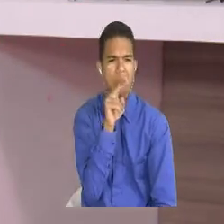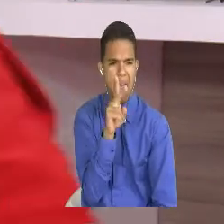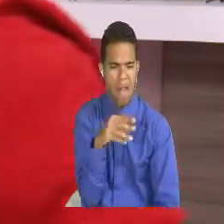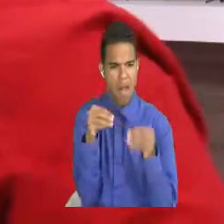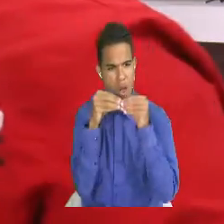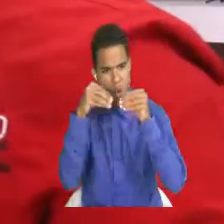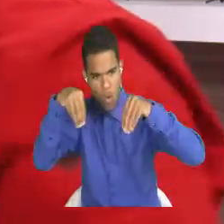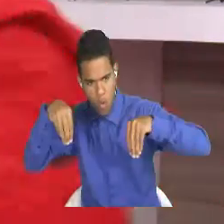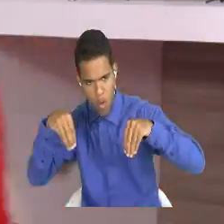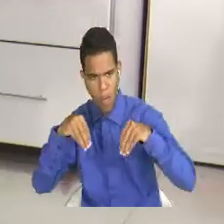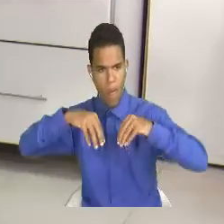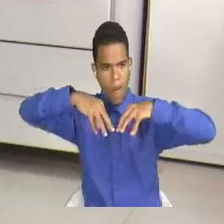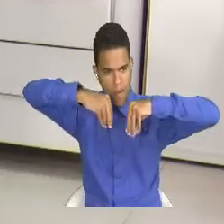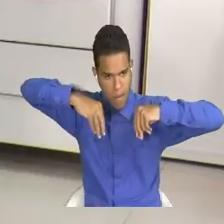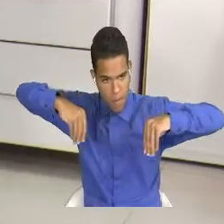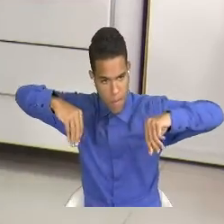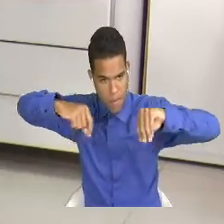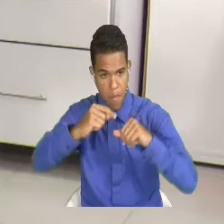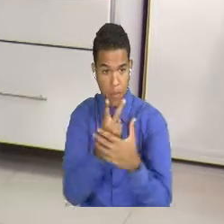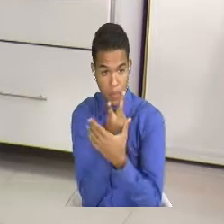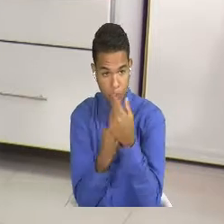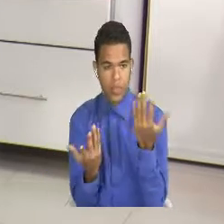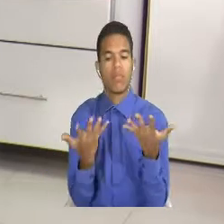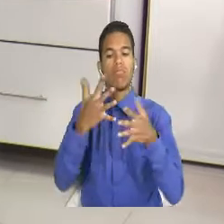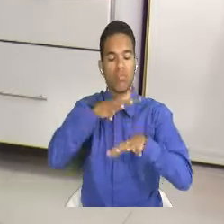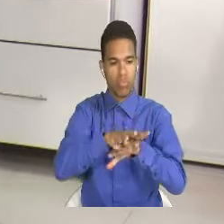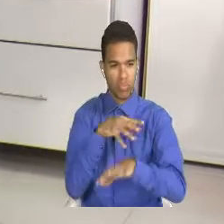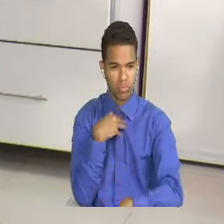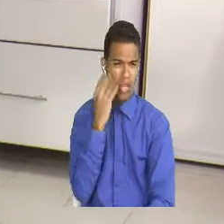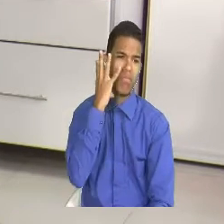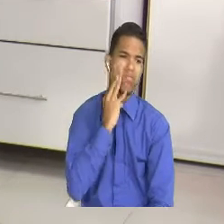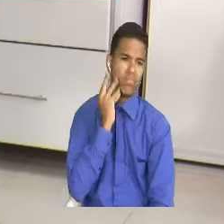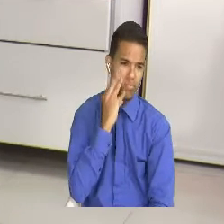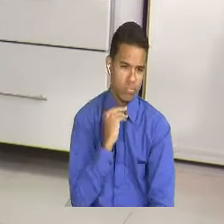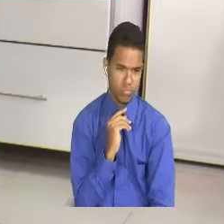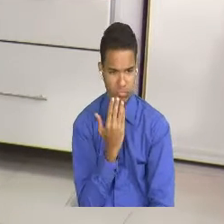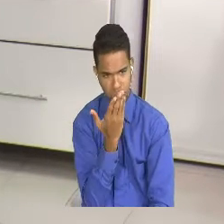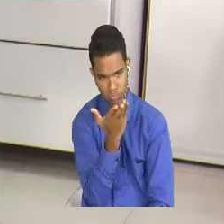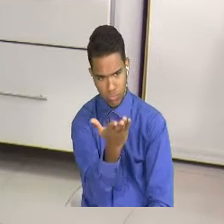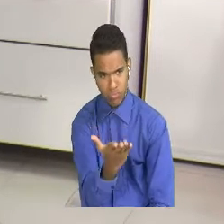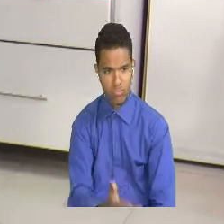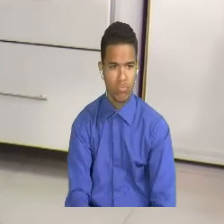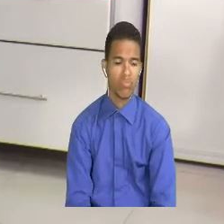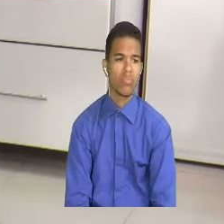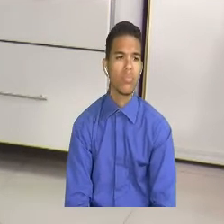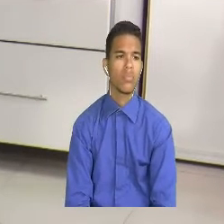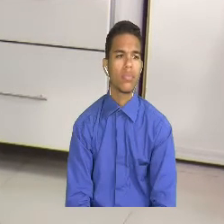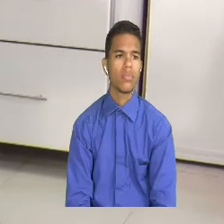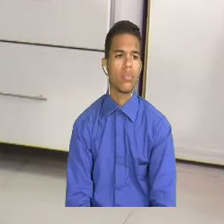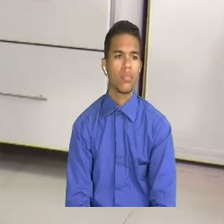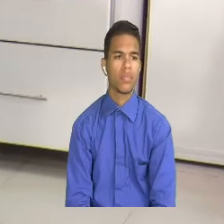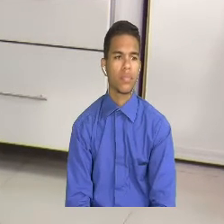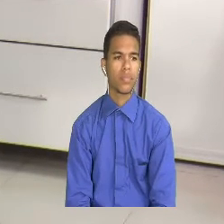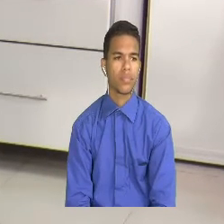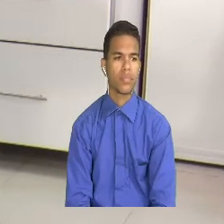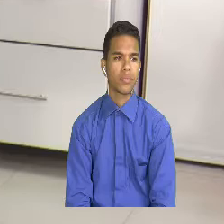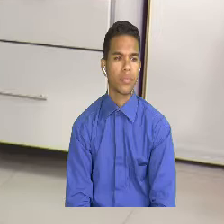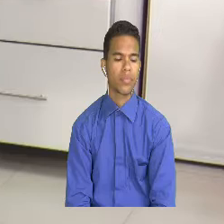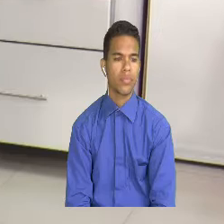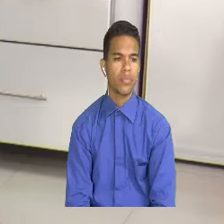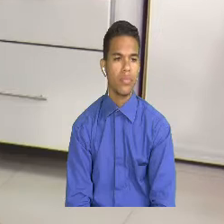que... Ya son unas expertas. Sí. Lo vamos a adicionar acá en el parmesano. Ah, ok. Si quieres me lo dejas ahí y yo